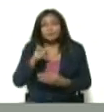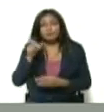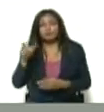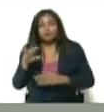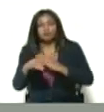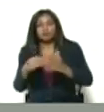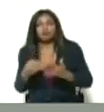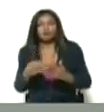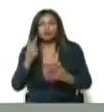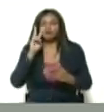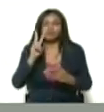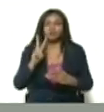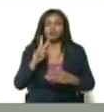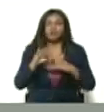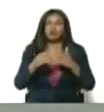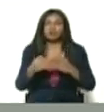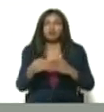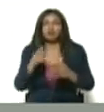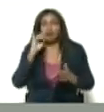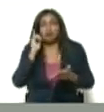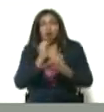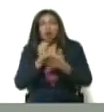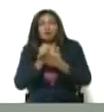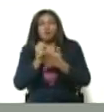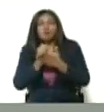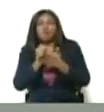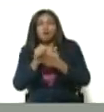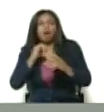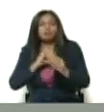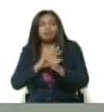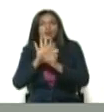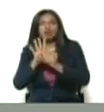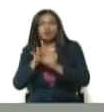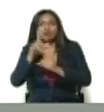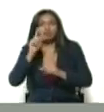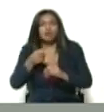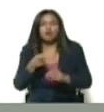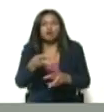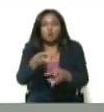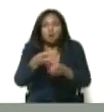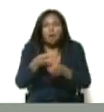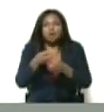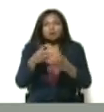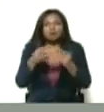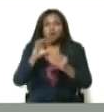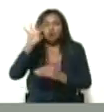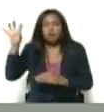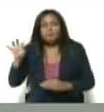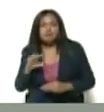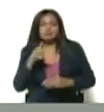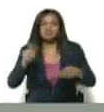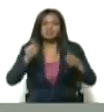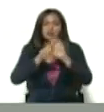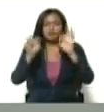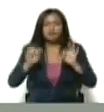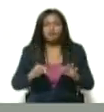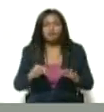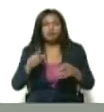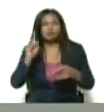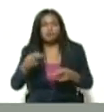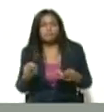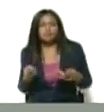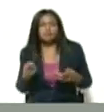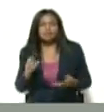que consideran que las pruebas diagnósticas de COVID deben cobrarse en casi todos los países llamados occidentales,